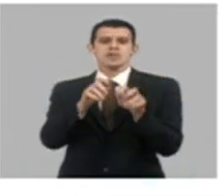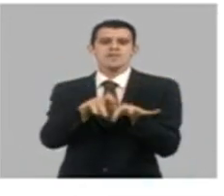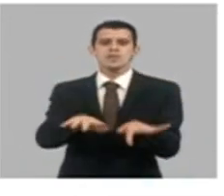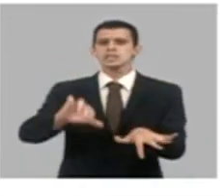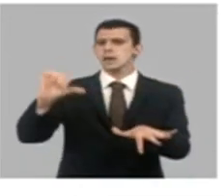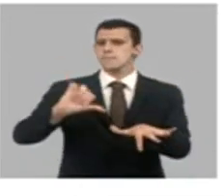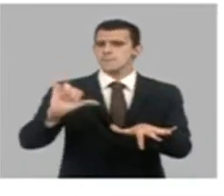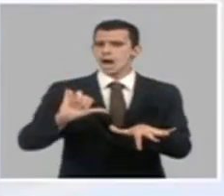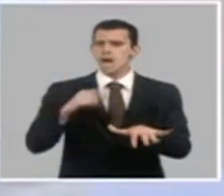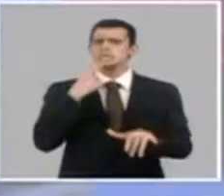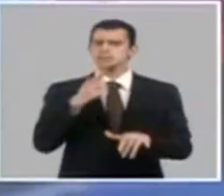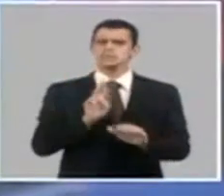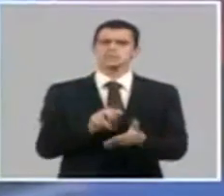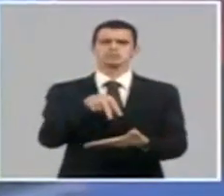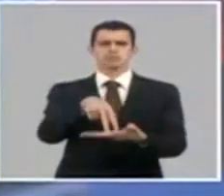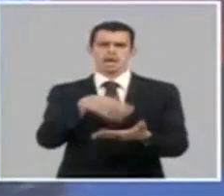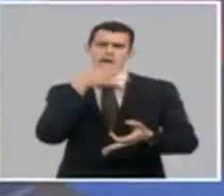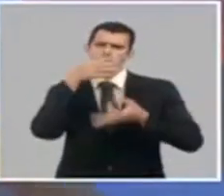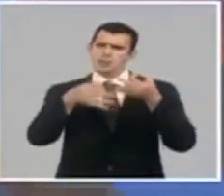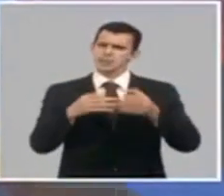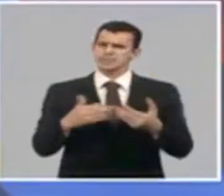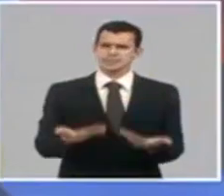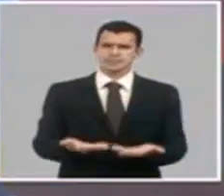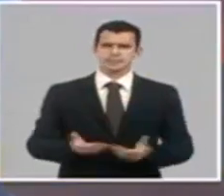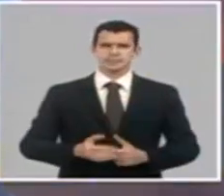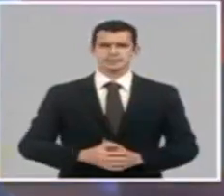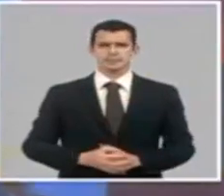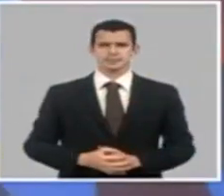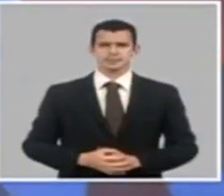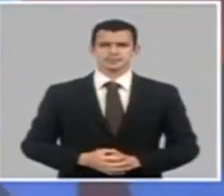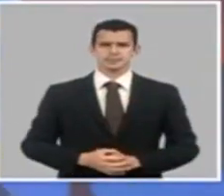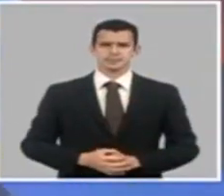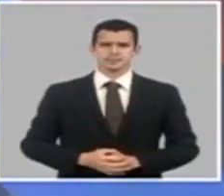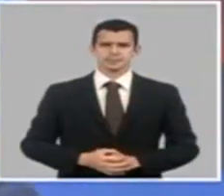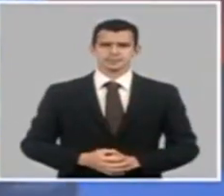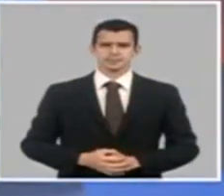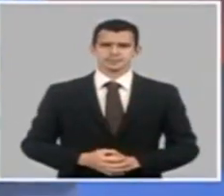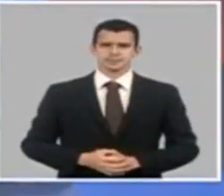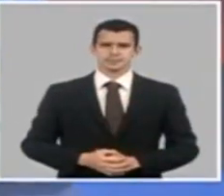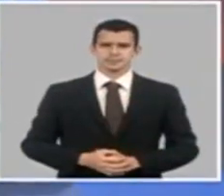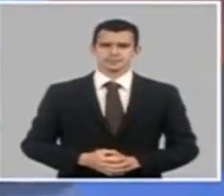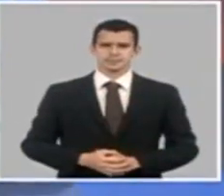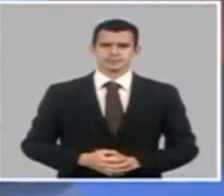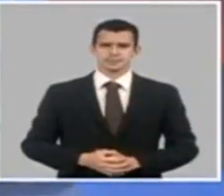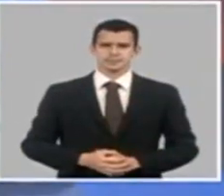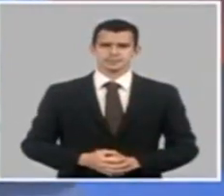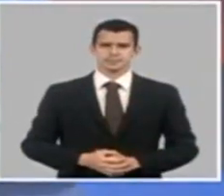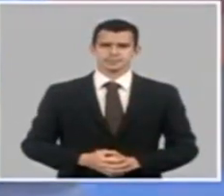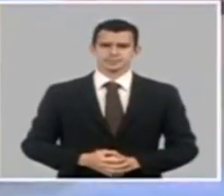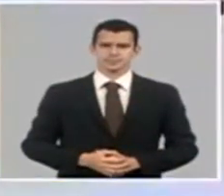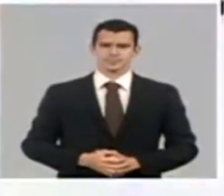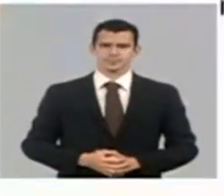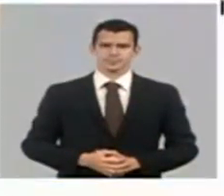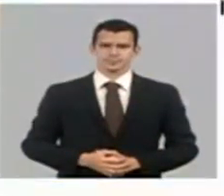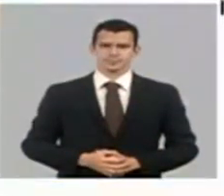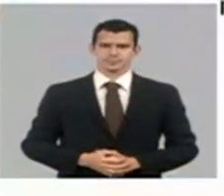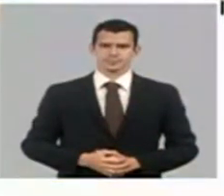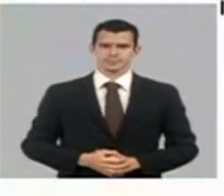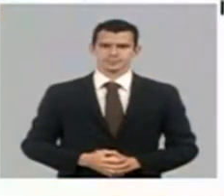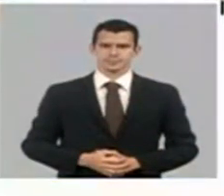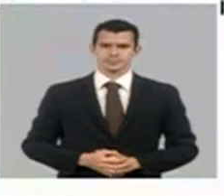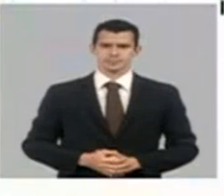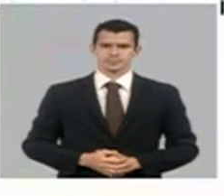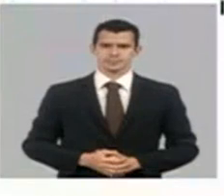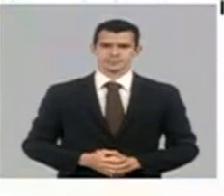propia directora experience ella dijo y voy a de lo que vieron ustedes ahí lo busco aquí un minutito que esto